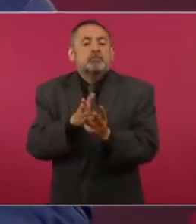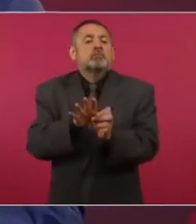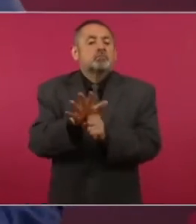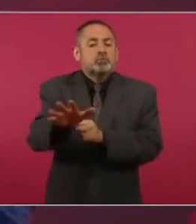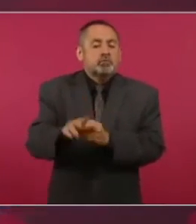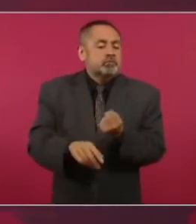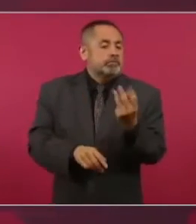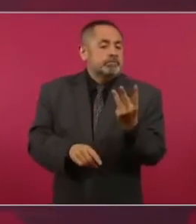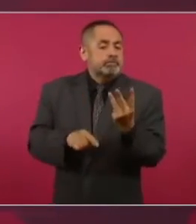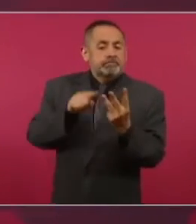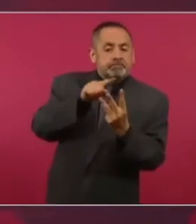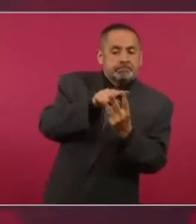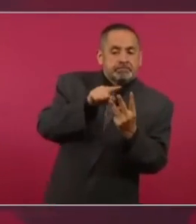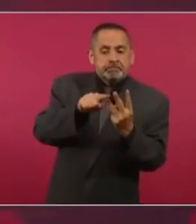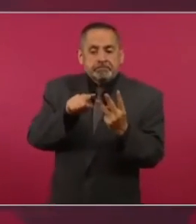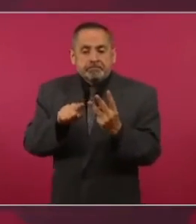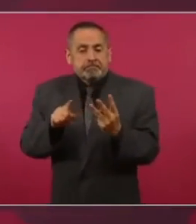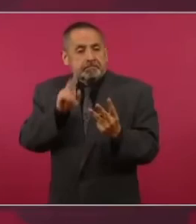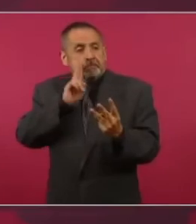terminar de conocer.